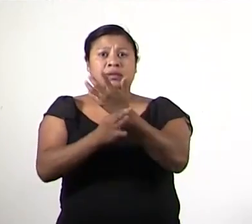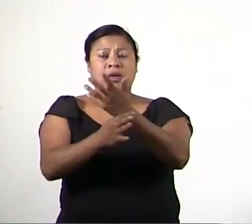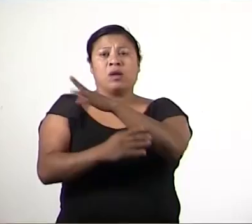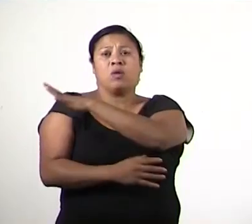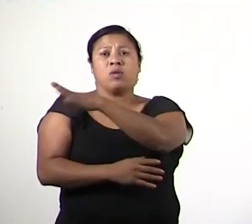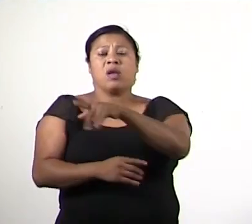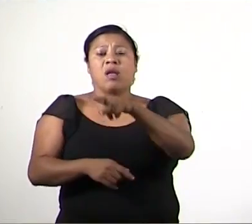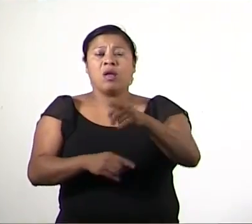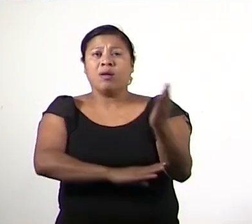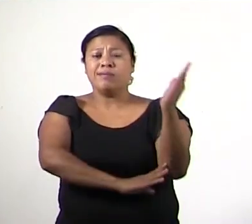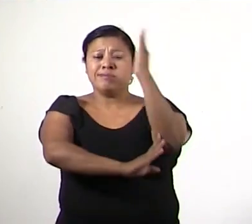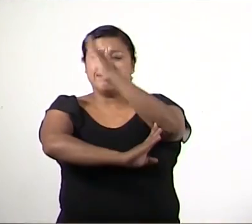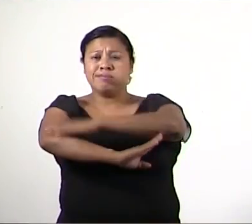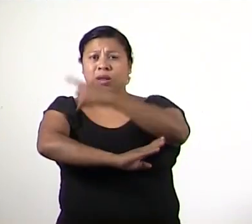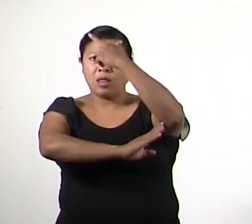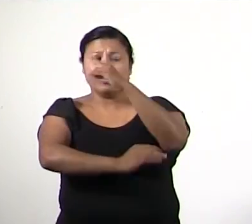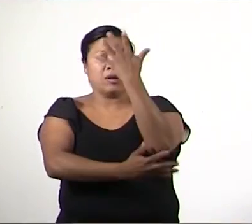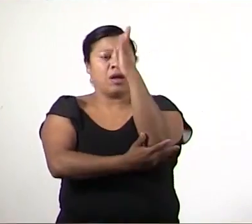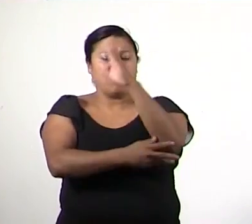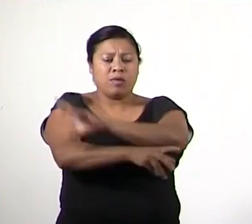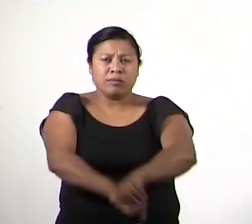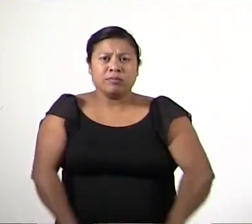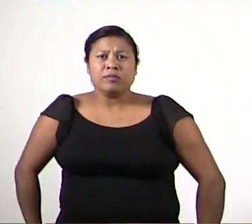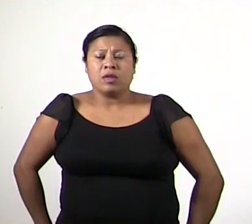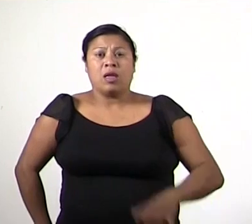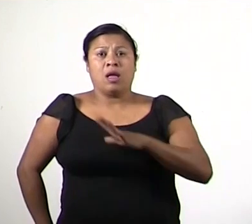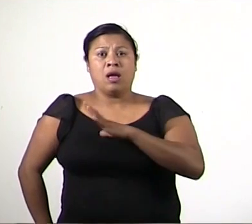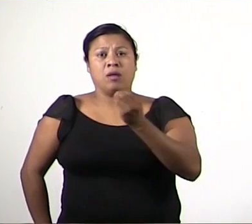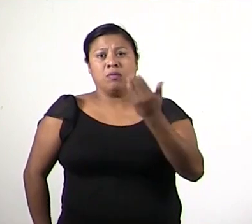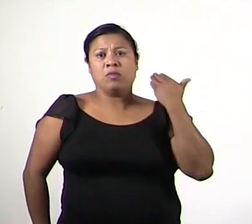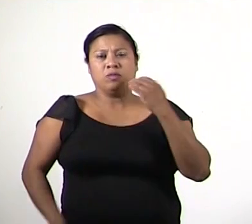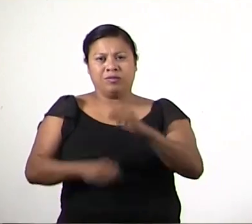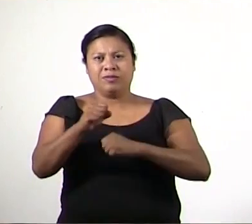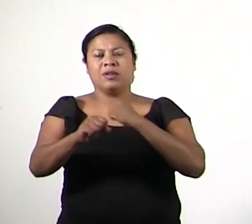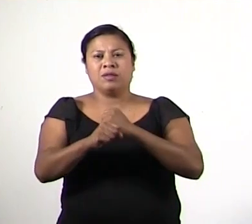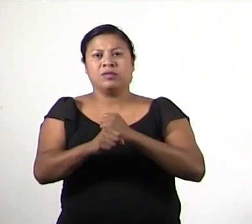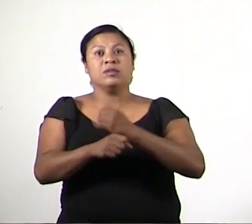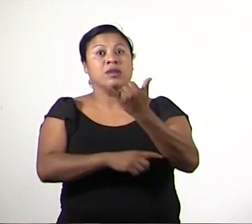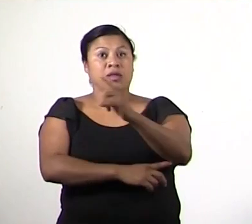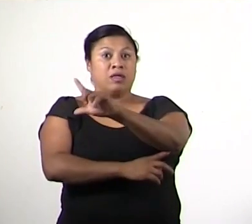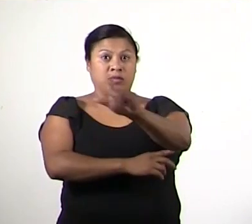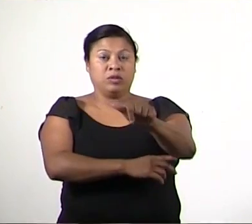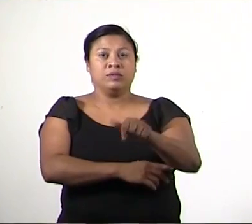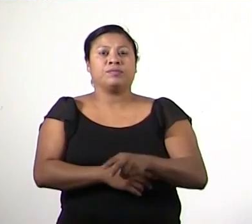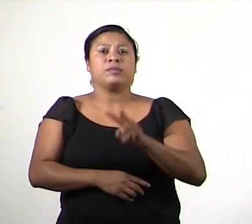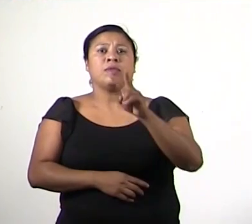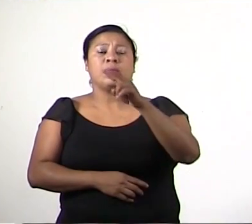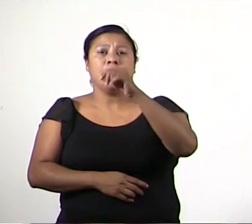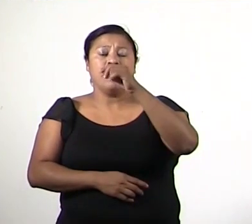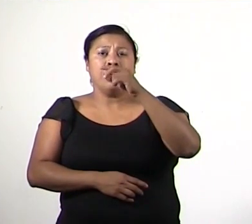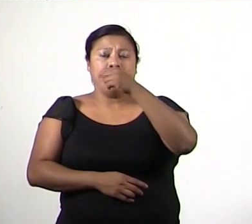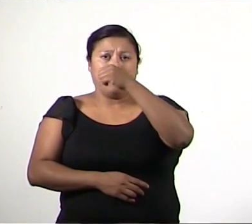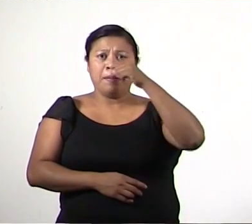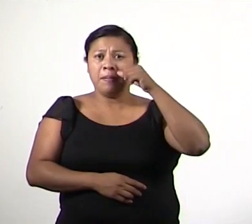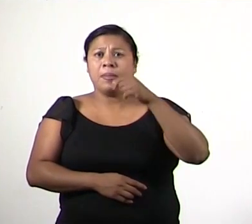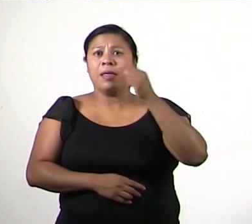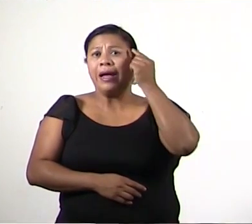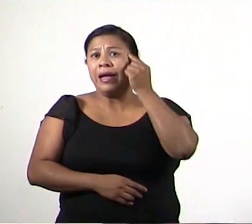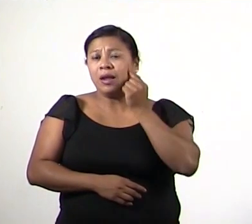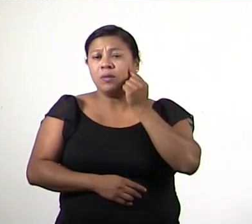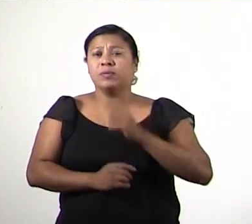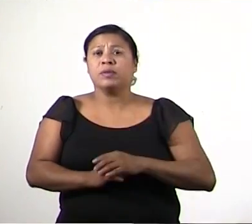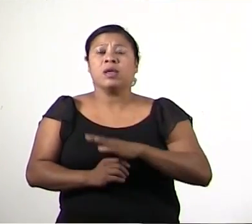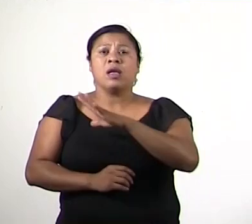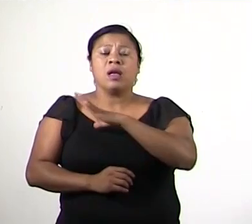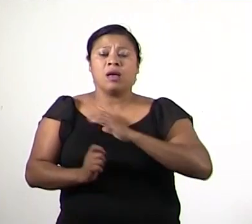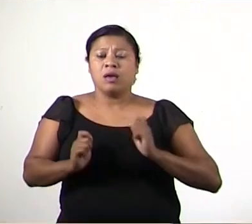Vicente Guerrero fue llevado a pie desde la playa de La Entrega hasta el lugar donde fue fusilado en Cuilapan, hoy Cuilapan de Guerrero, en el Valle de Oaxaca.